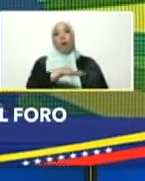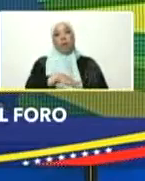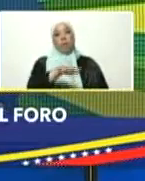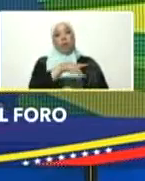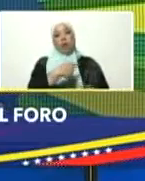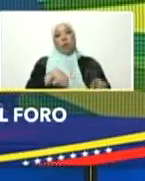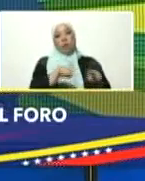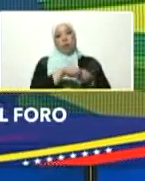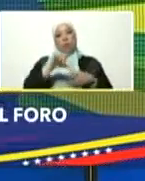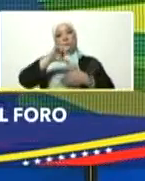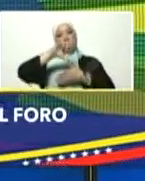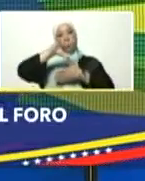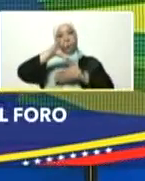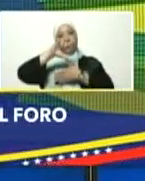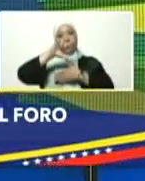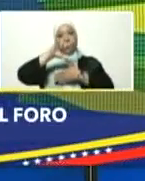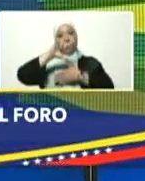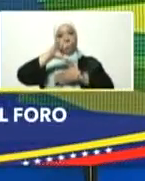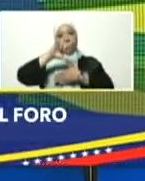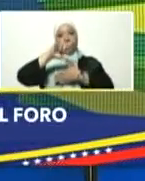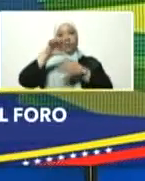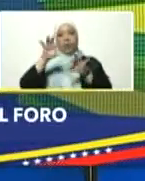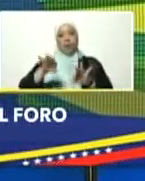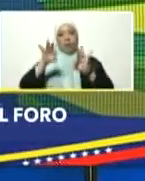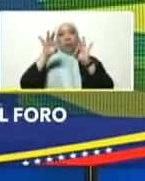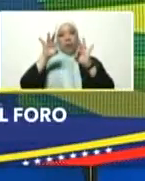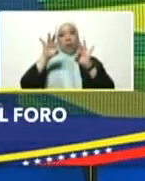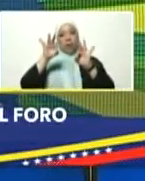Toda América Latina y el Caribe, pero de manera especial,